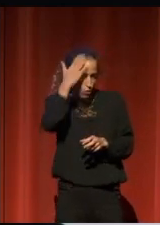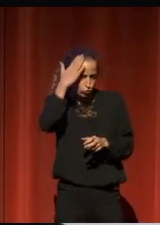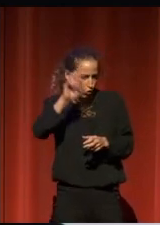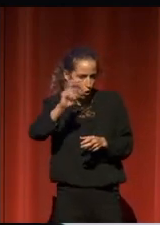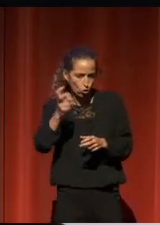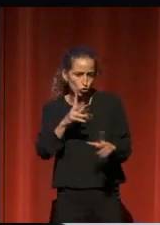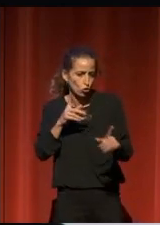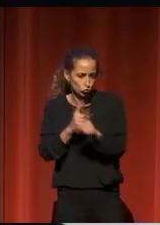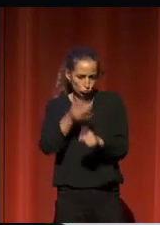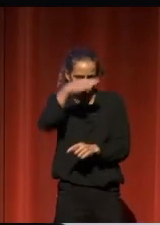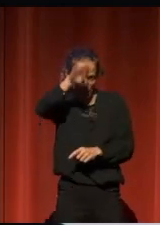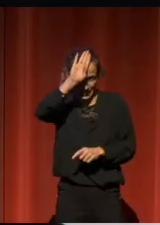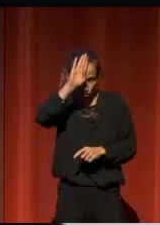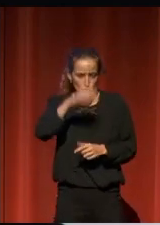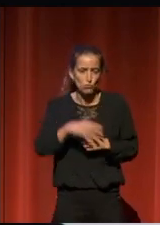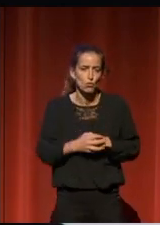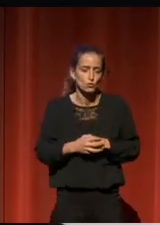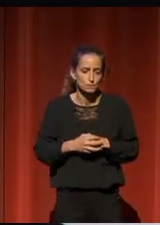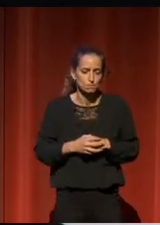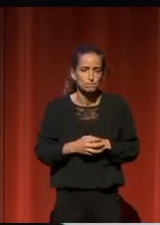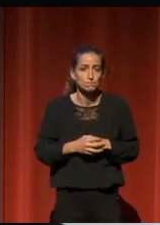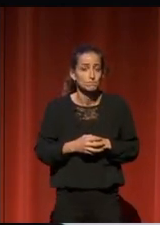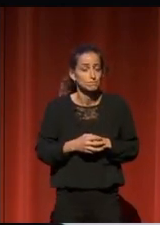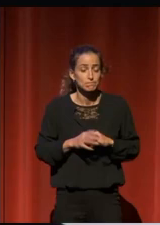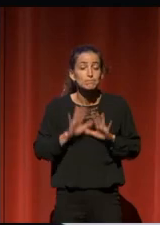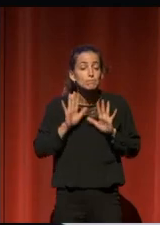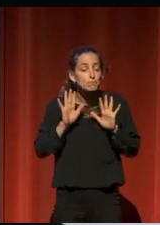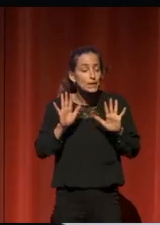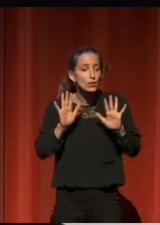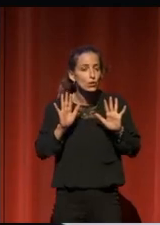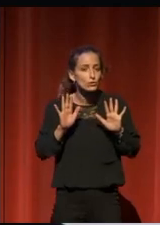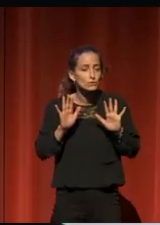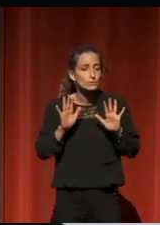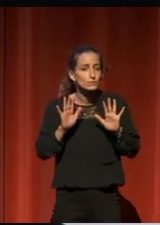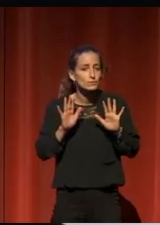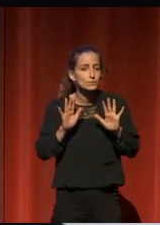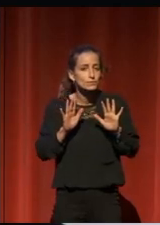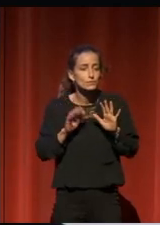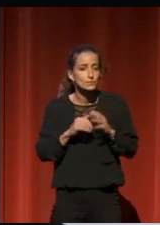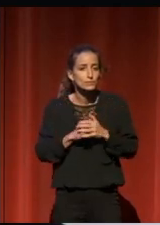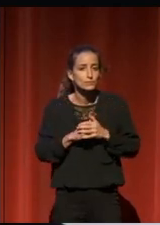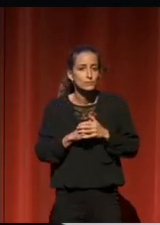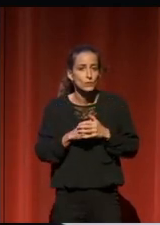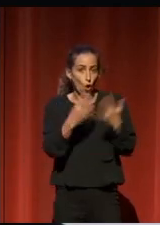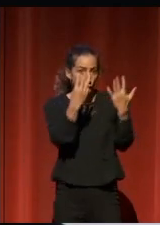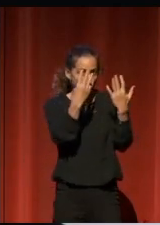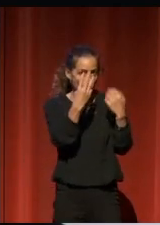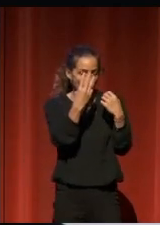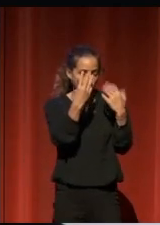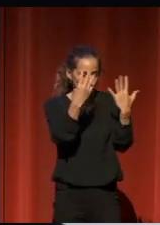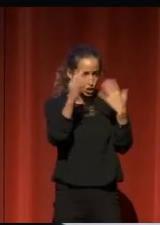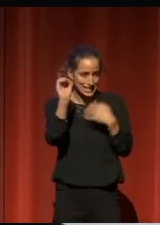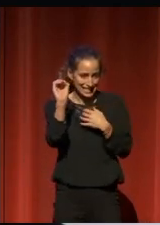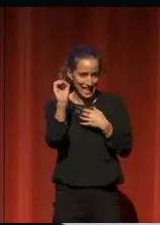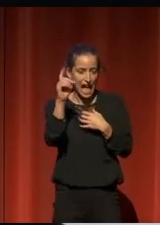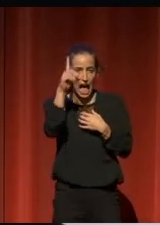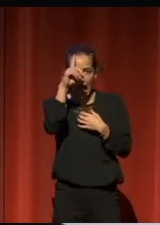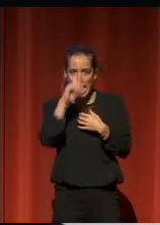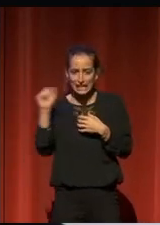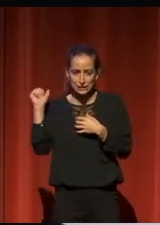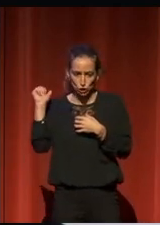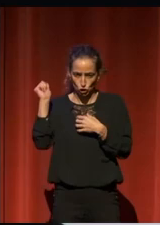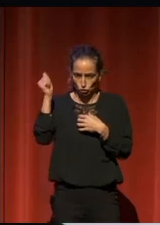un largo etcétera. Y aún así, en los poco más de 80 libros que fueron relacionados tras